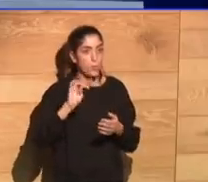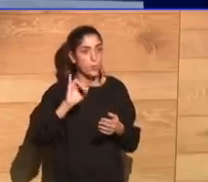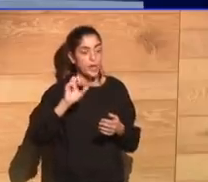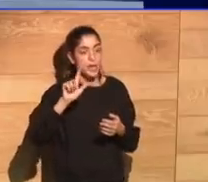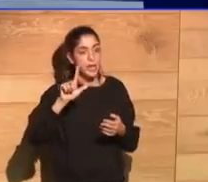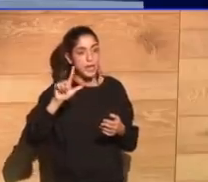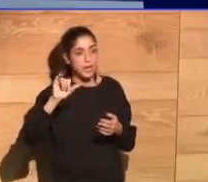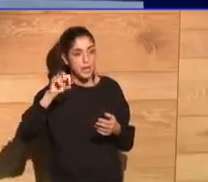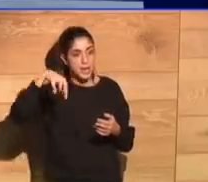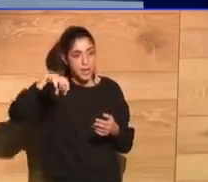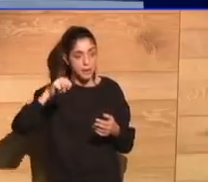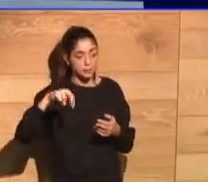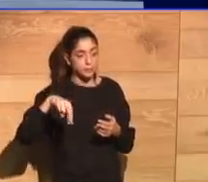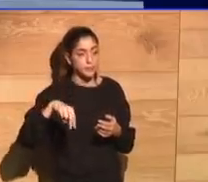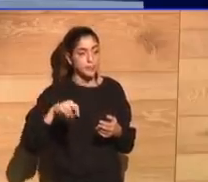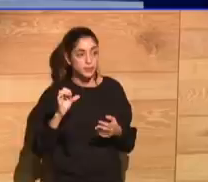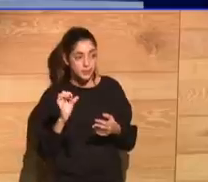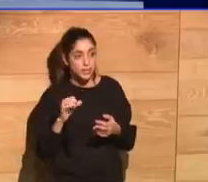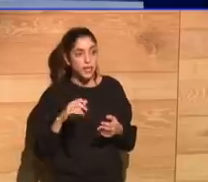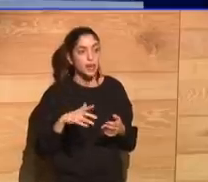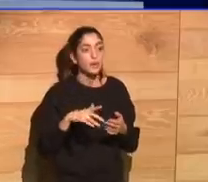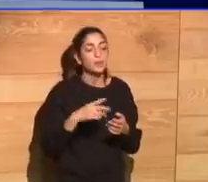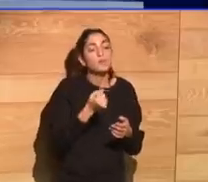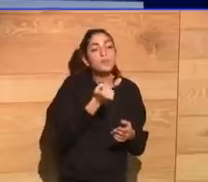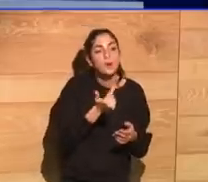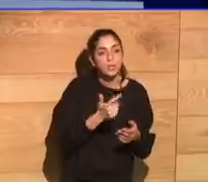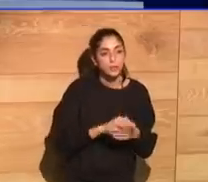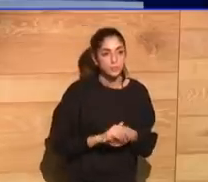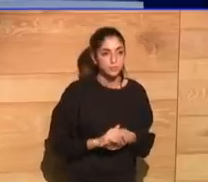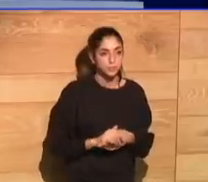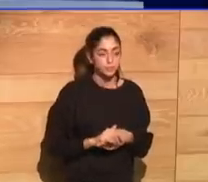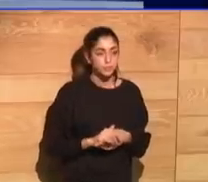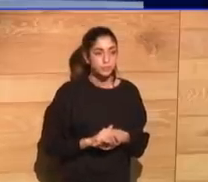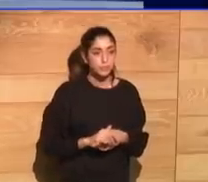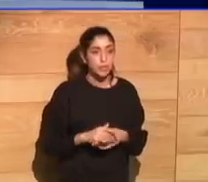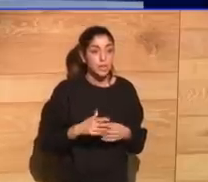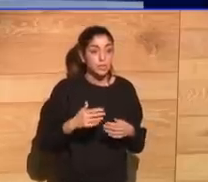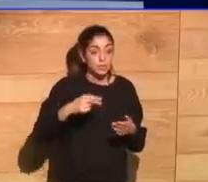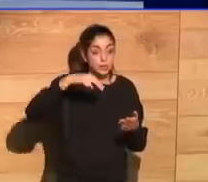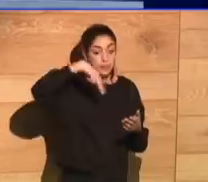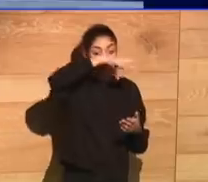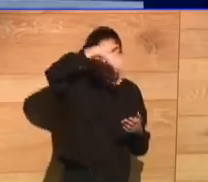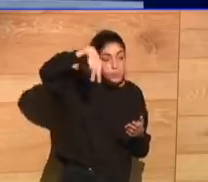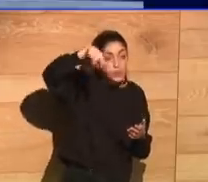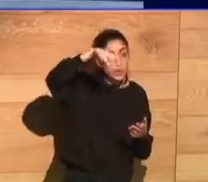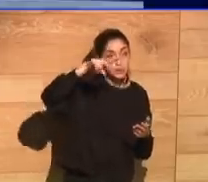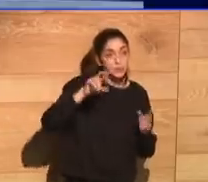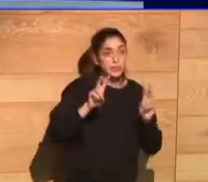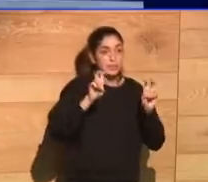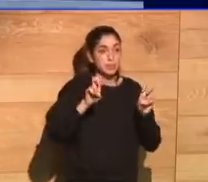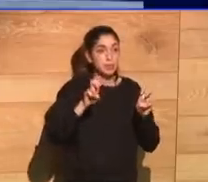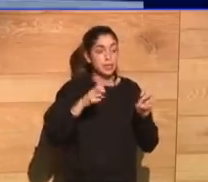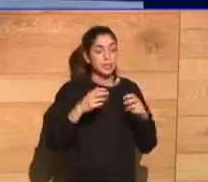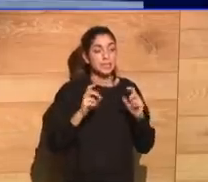protagonista fundamental de esta saga. Y, por ejemplo, cuando están volando, no solamente es una cuestión de sincronizar